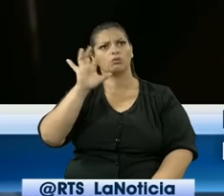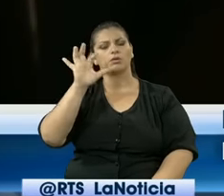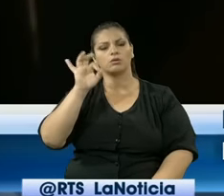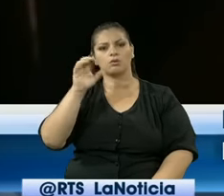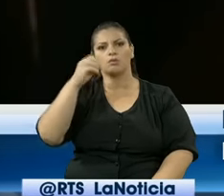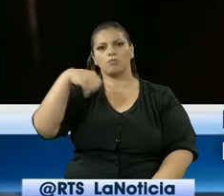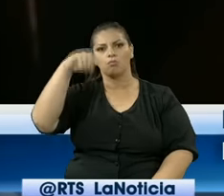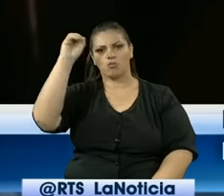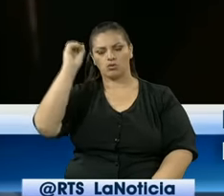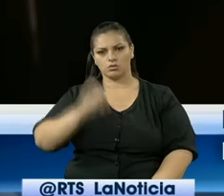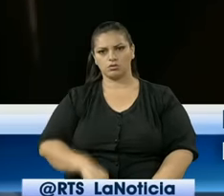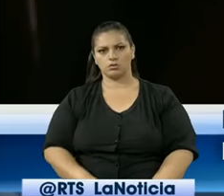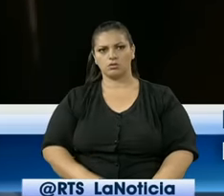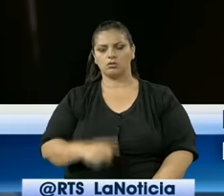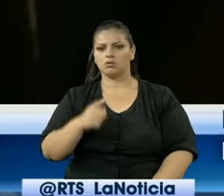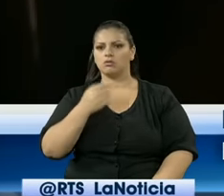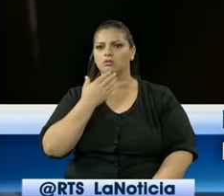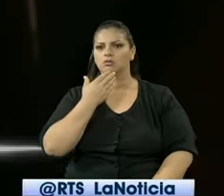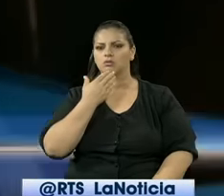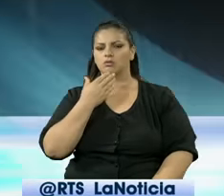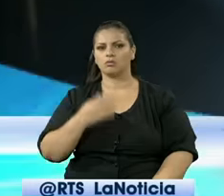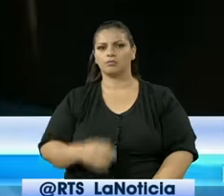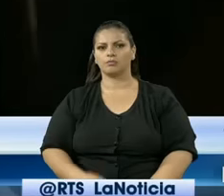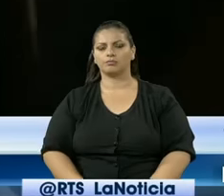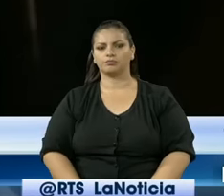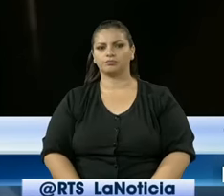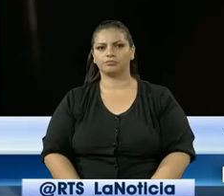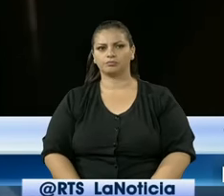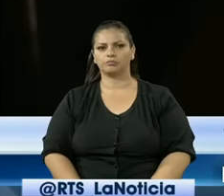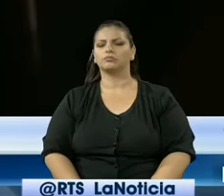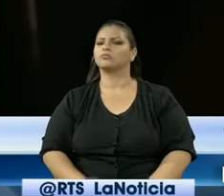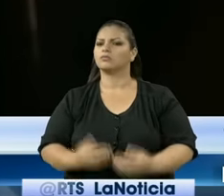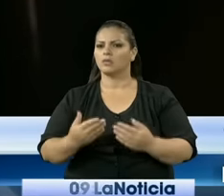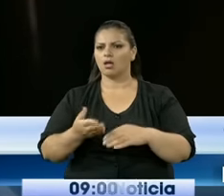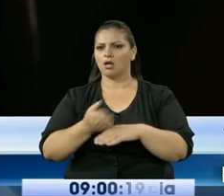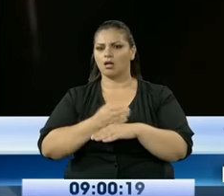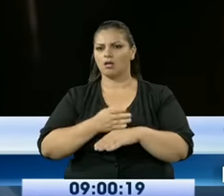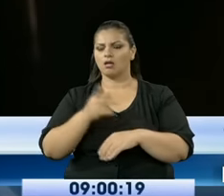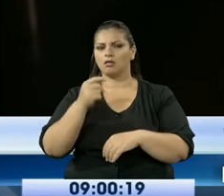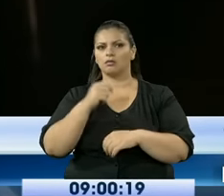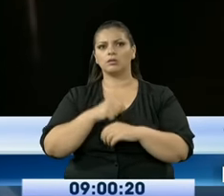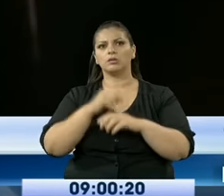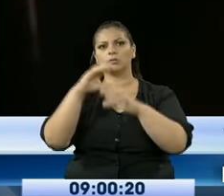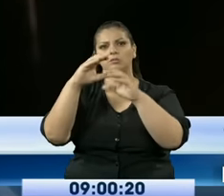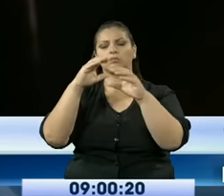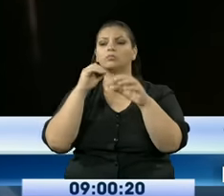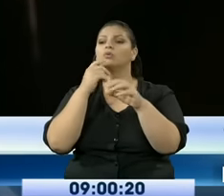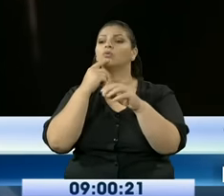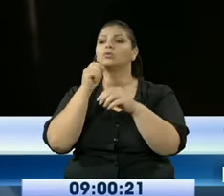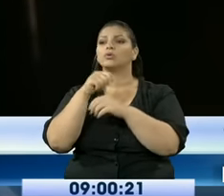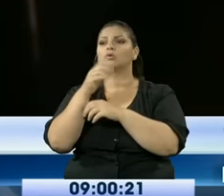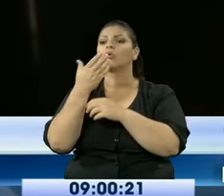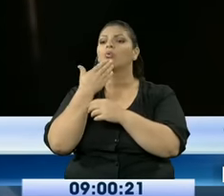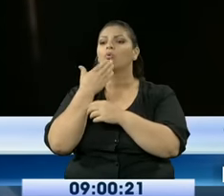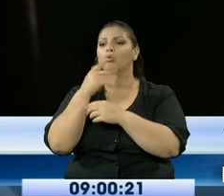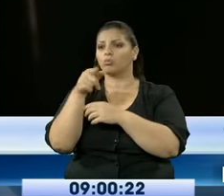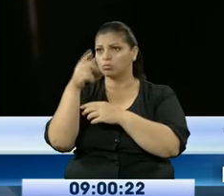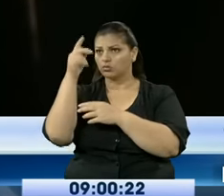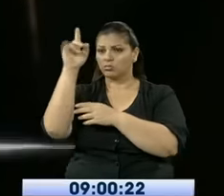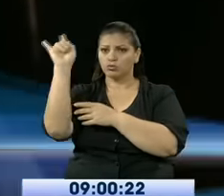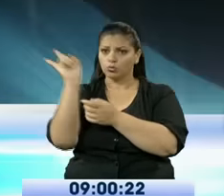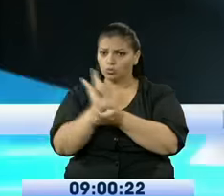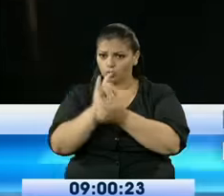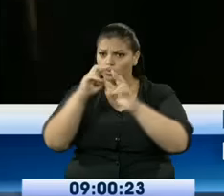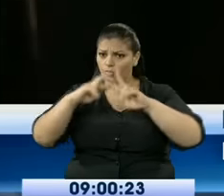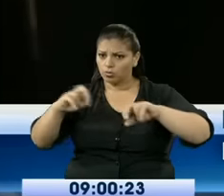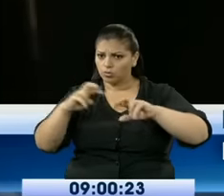que ella tiene. Y prácticamente desde un principio se lo escondieron, porque desde un principio se lo daban por perdida, luego que se lo daban por perdida